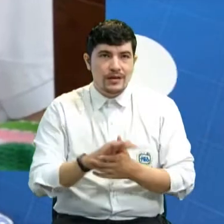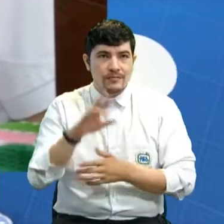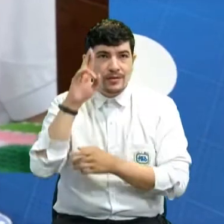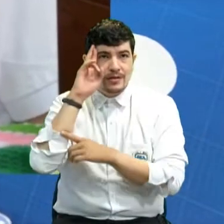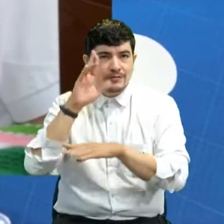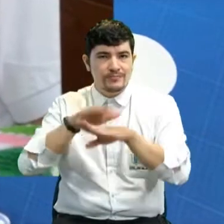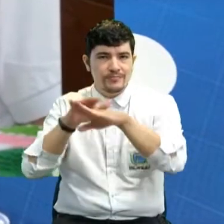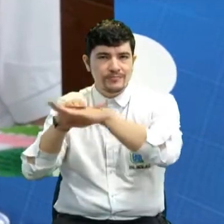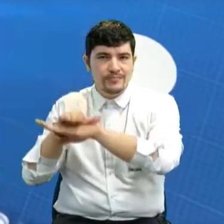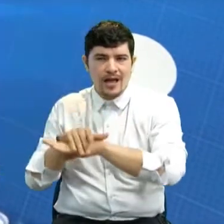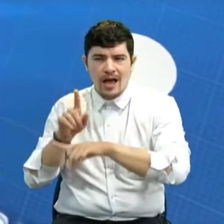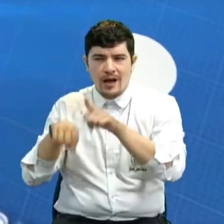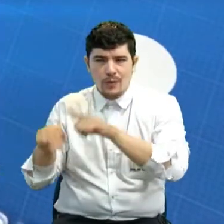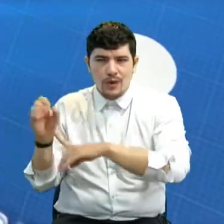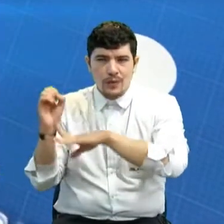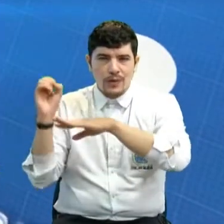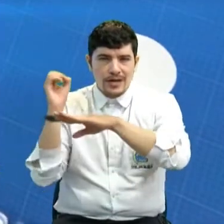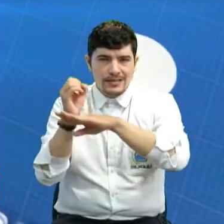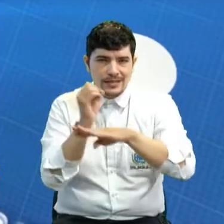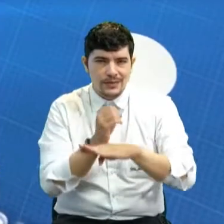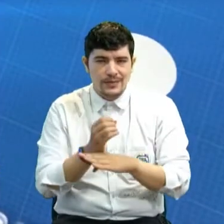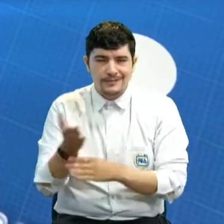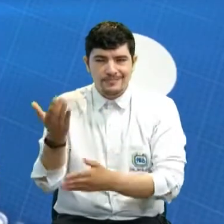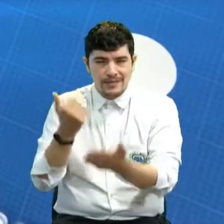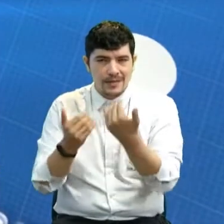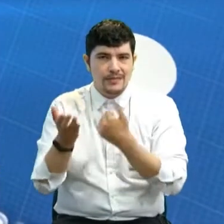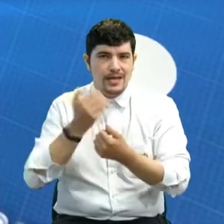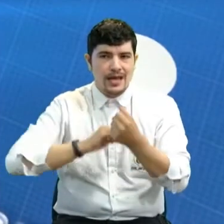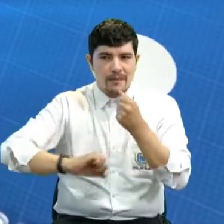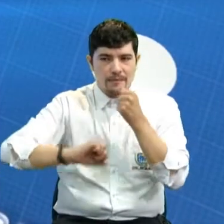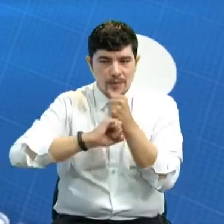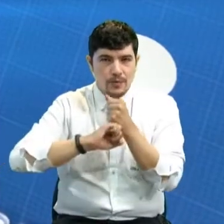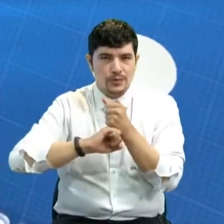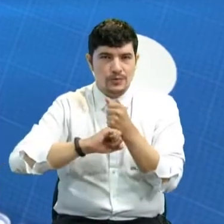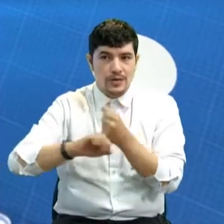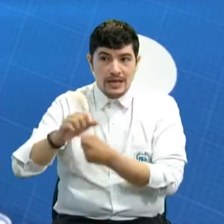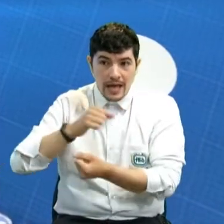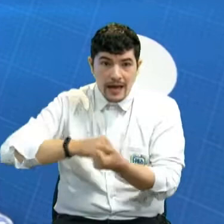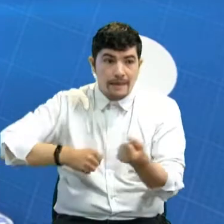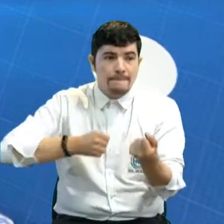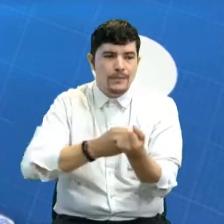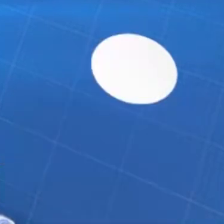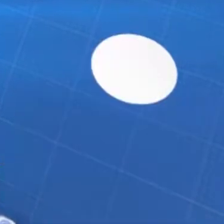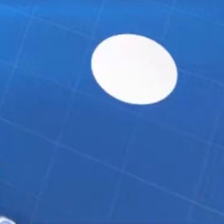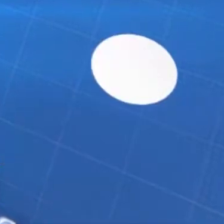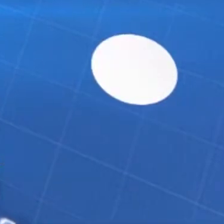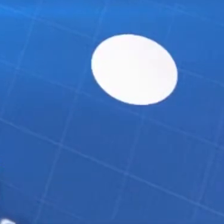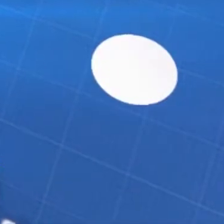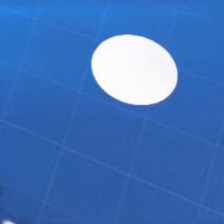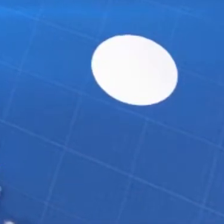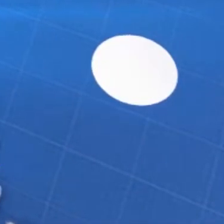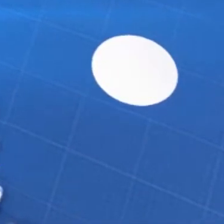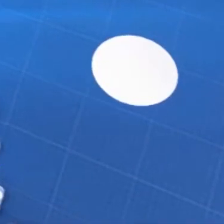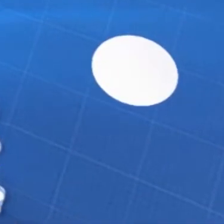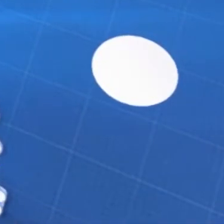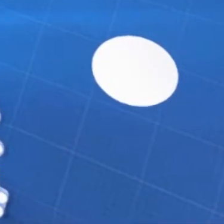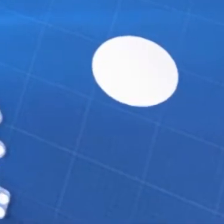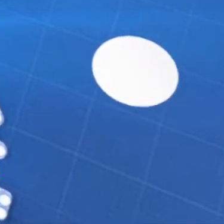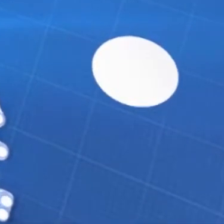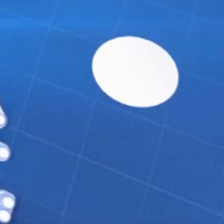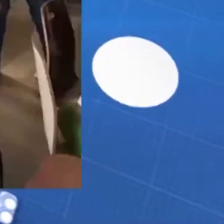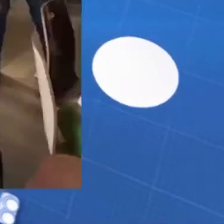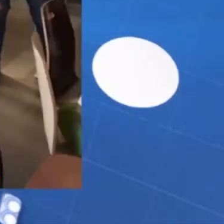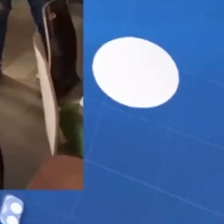impulsen en su labor se convierten en nuestros padrinos y a la vez padrino de todos estos niños y estos abuelos que que están